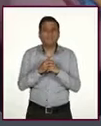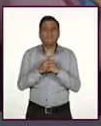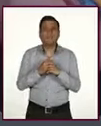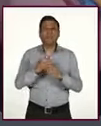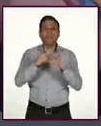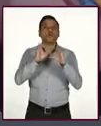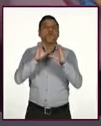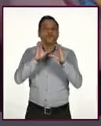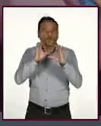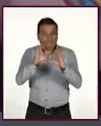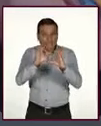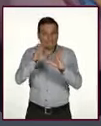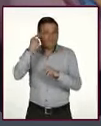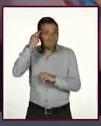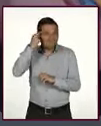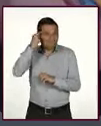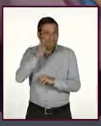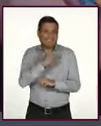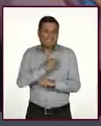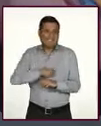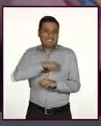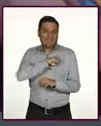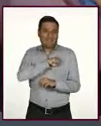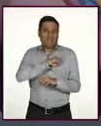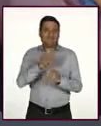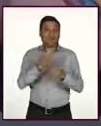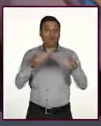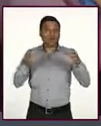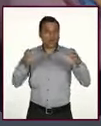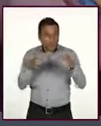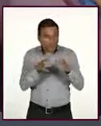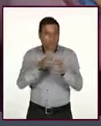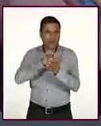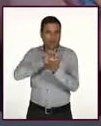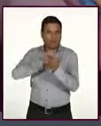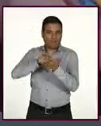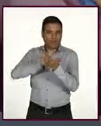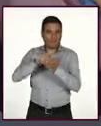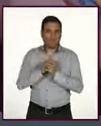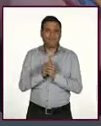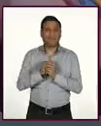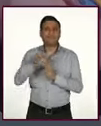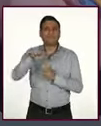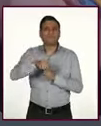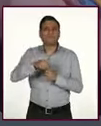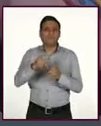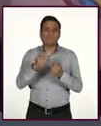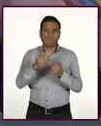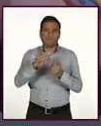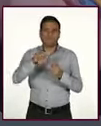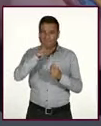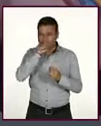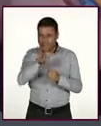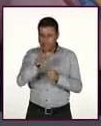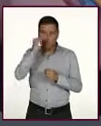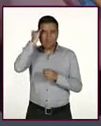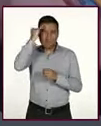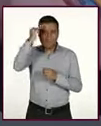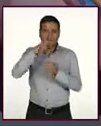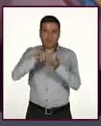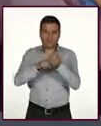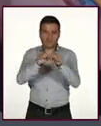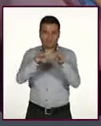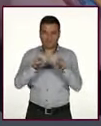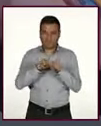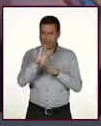a la salud mental desde la perspectiva comunitaria y forma parte de la estrategia en el aula, prevención de adicciones. Si